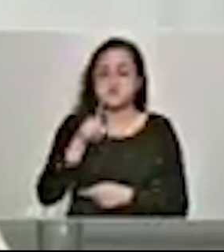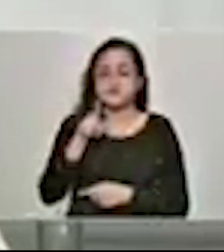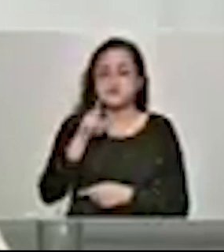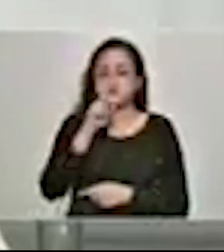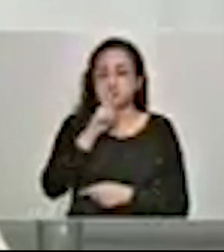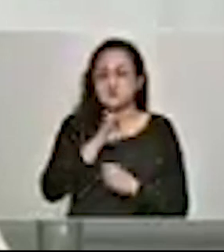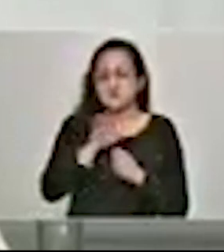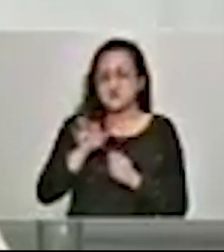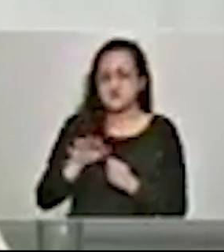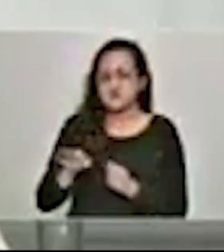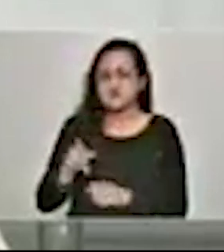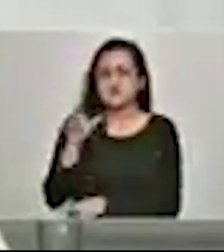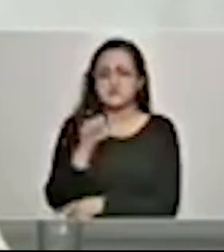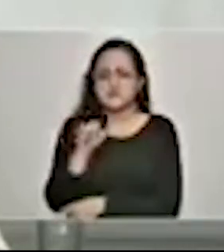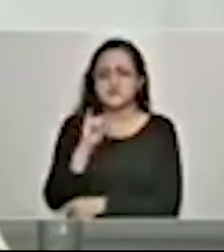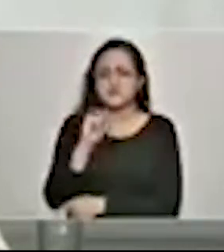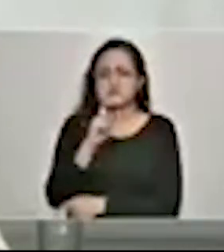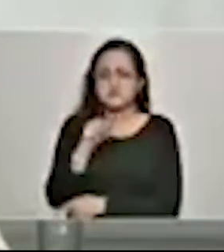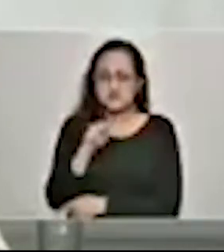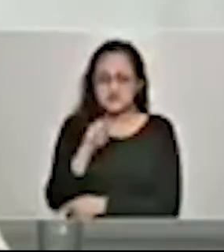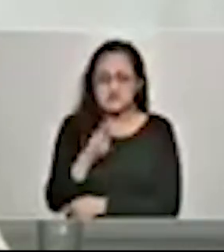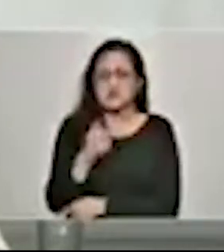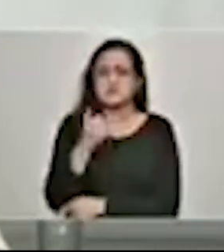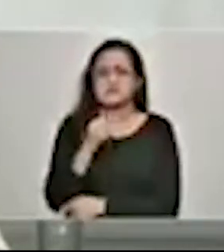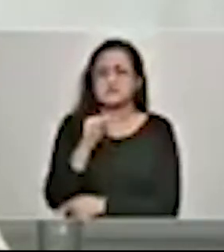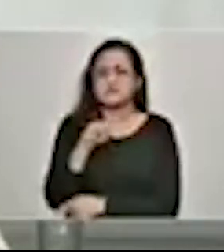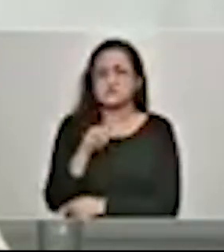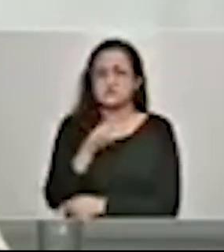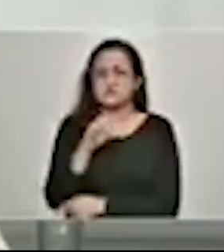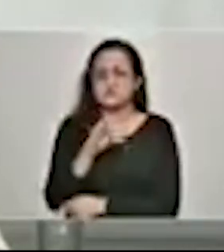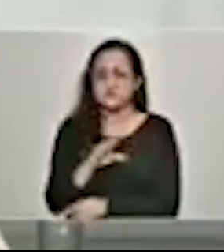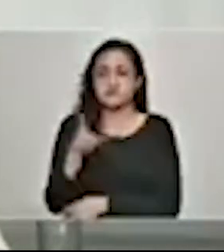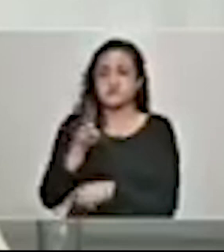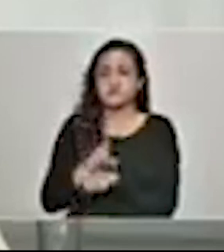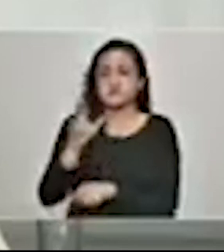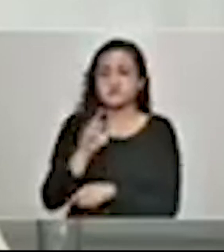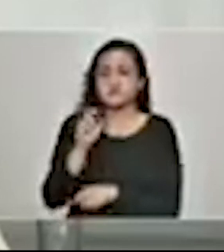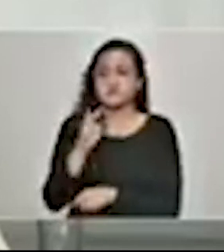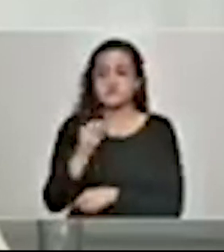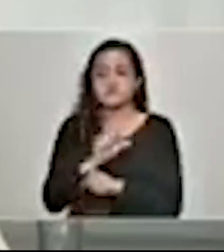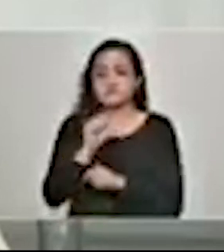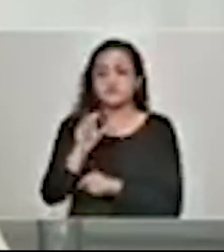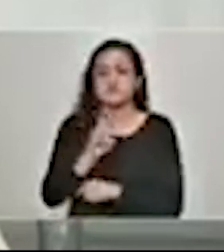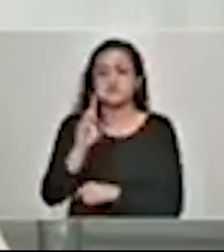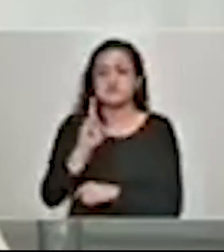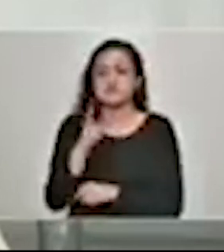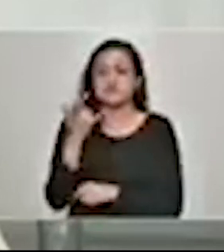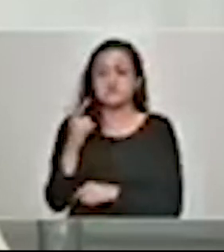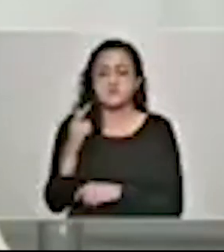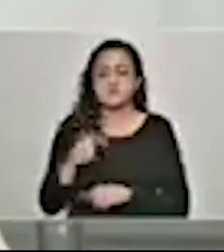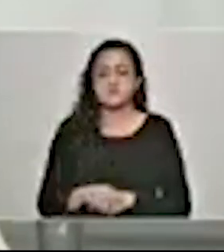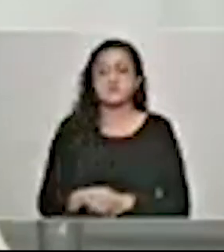zona conurbada, Atlixco, Izúcar de Matamoros y Amozoc, del día martes 27 al viernes 30 de